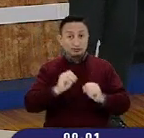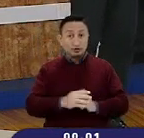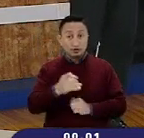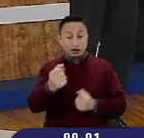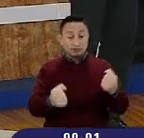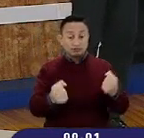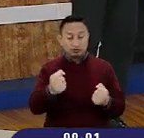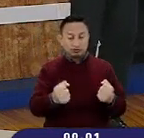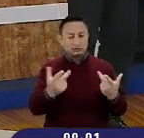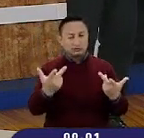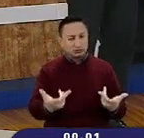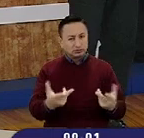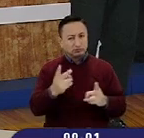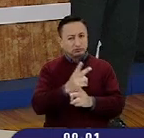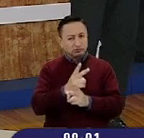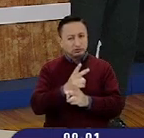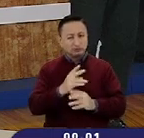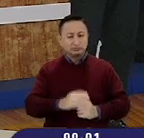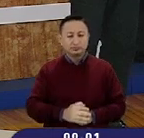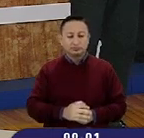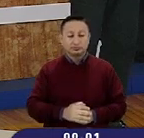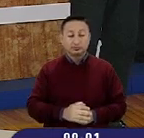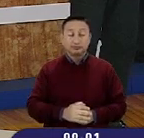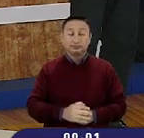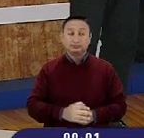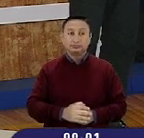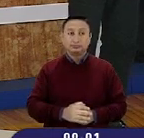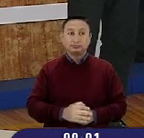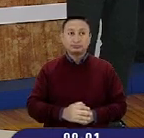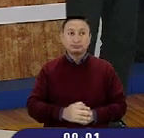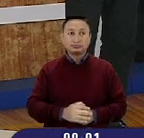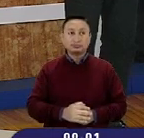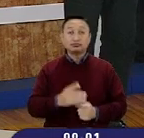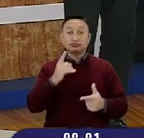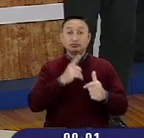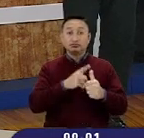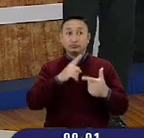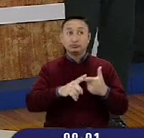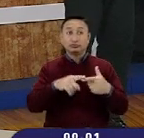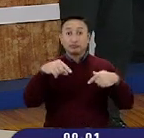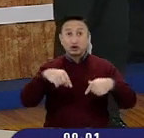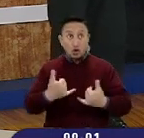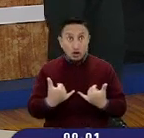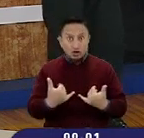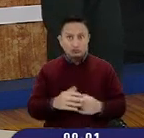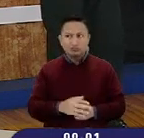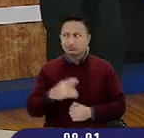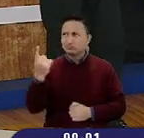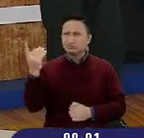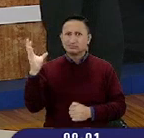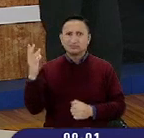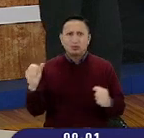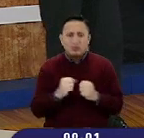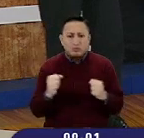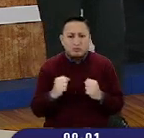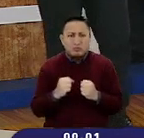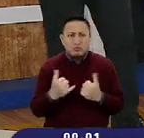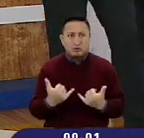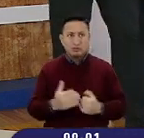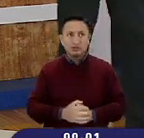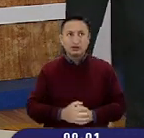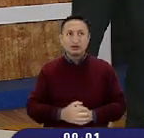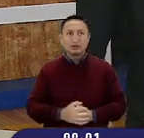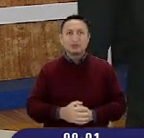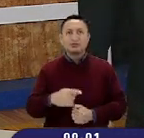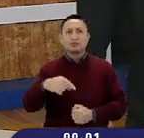maneja. Seamos responsables. Nunca sabemos qué puede pasar. Y aparte de eso, los fríos. Oiga, qué clima tan loco, ¿no? Helado, 10 grados